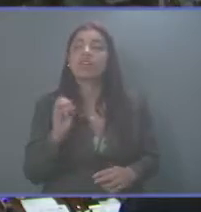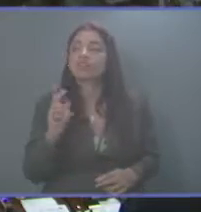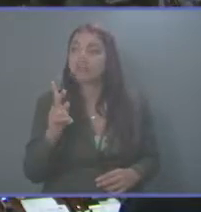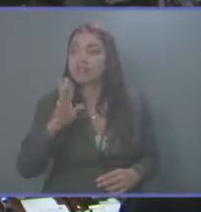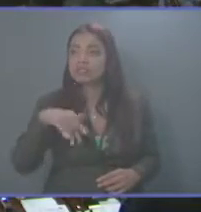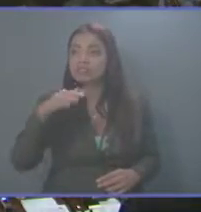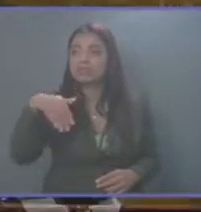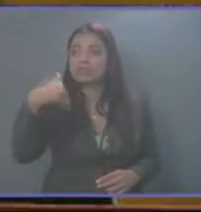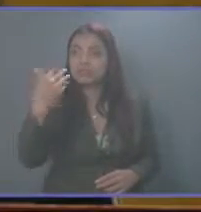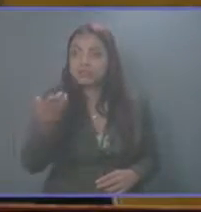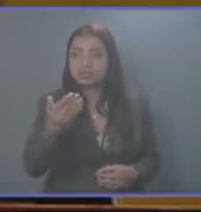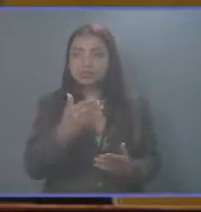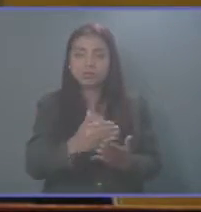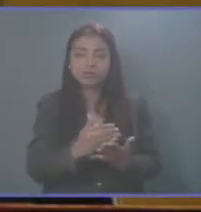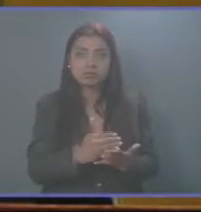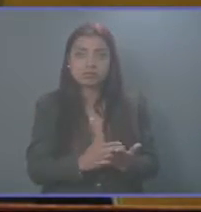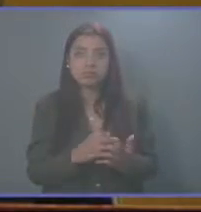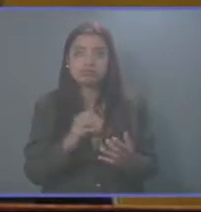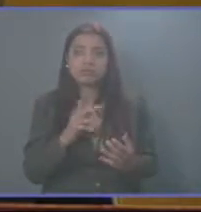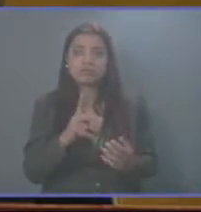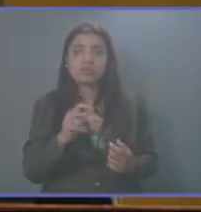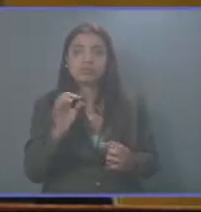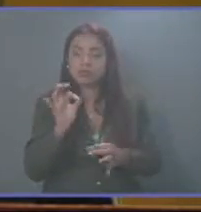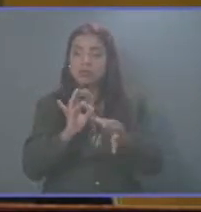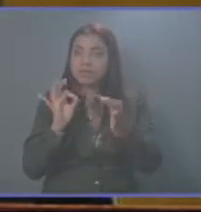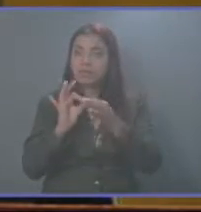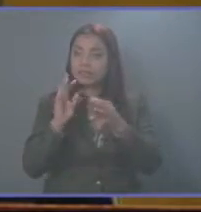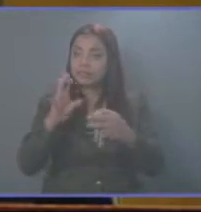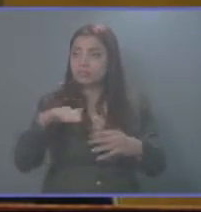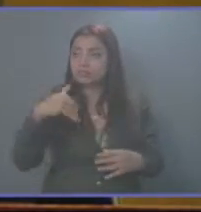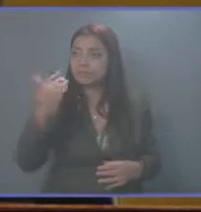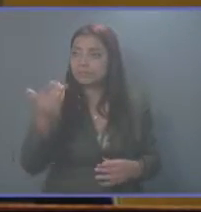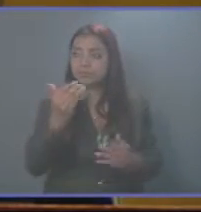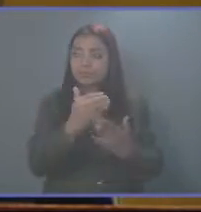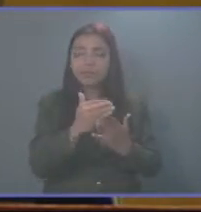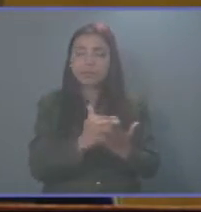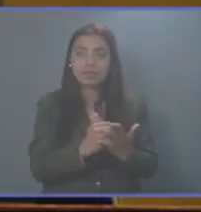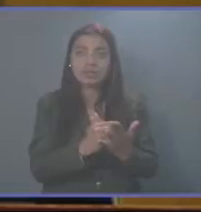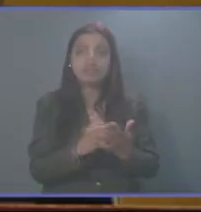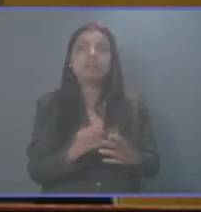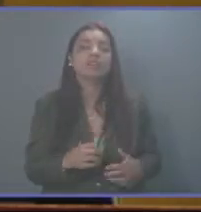Oportunamente, no, pero... cuando llegue a eso, okay, le voy a dar perfecto. La palabra, porque en la estamos siguiente... en el observado.